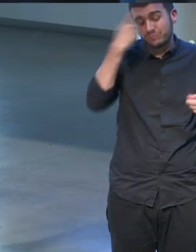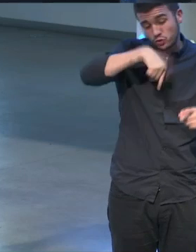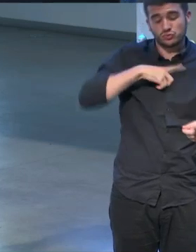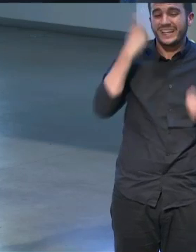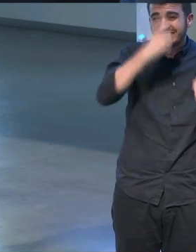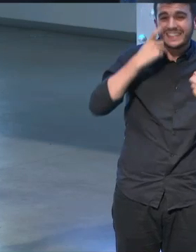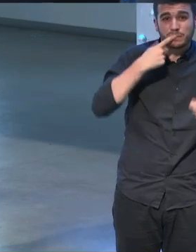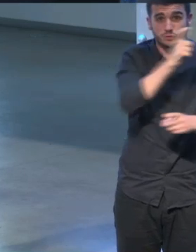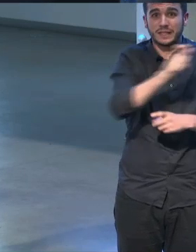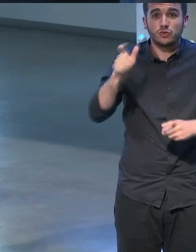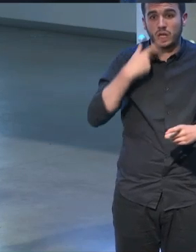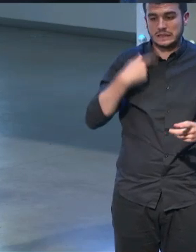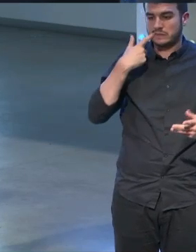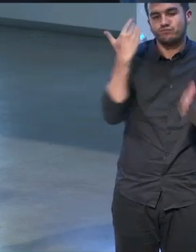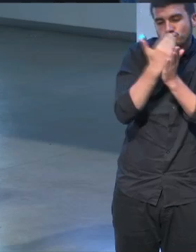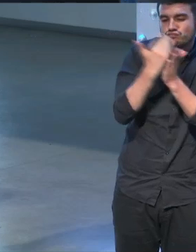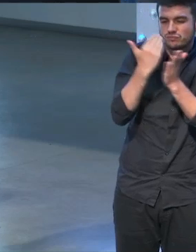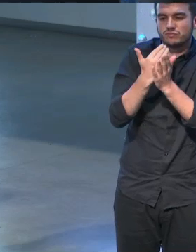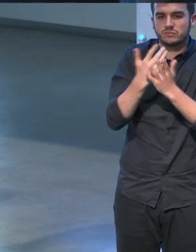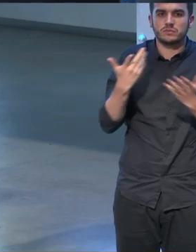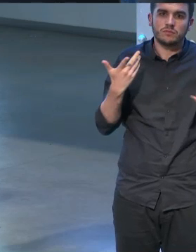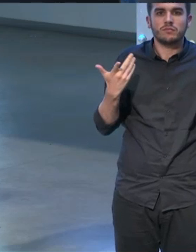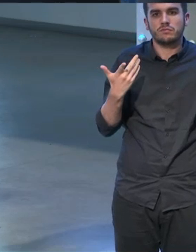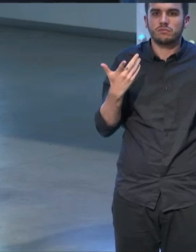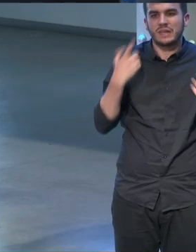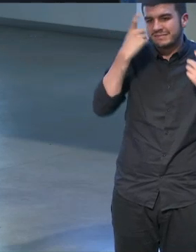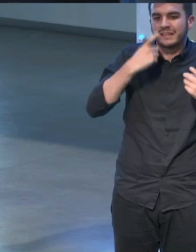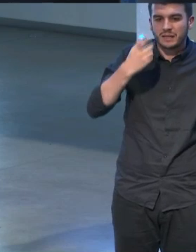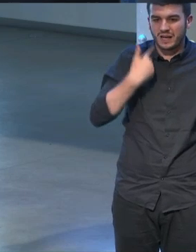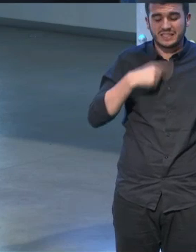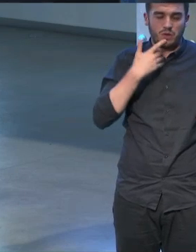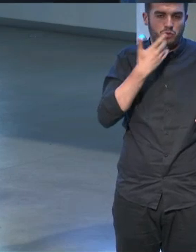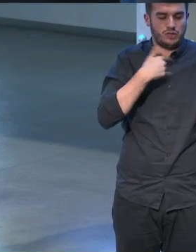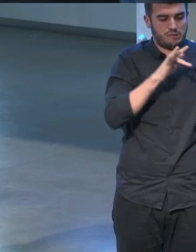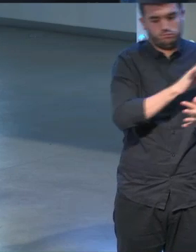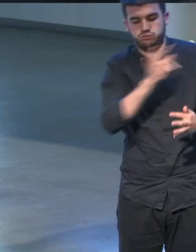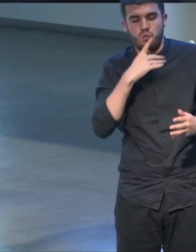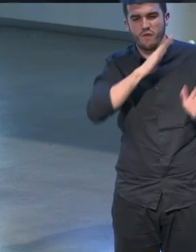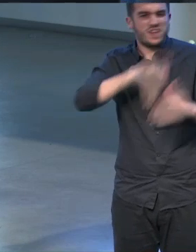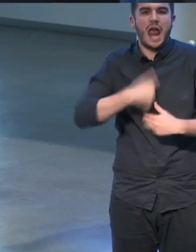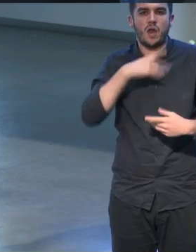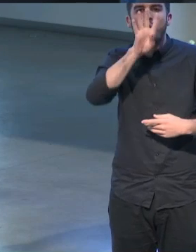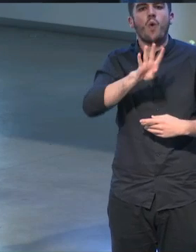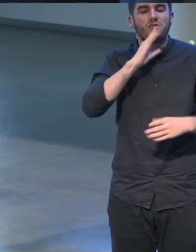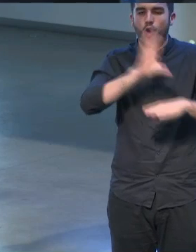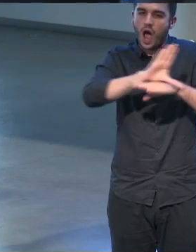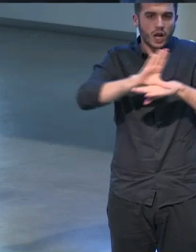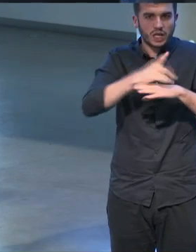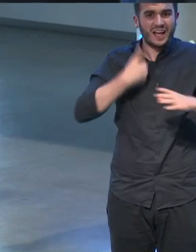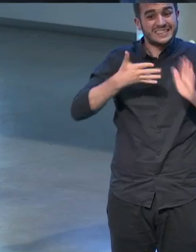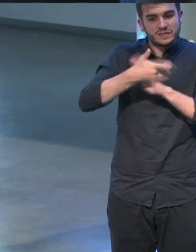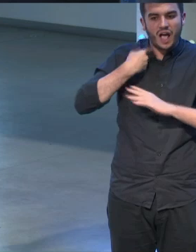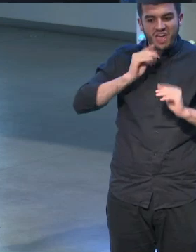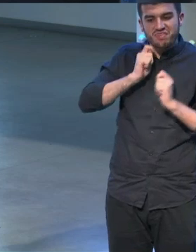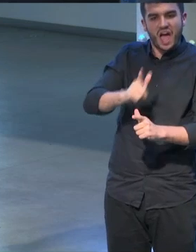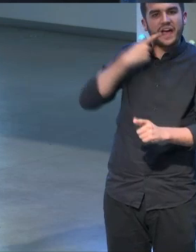personas que estaban estudiando tuvieran un mínimo de una experiencia, que ya estuvieran en cuarto de carrera, que ya tuvieran una experiencia importante en la carrera,